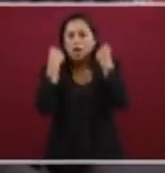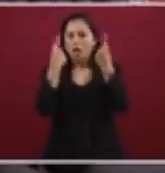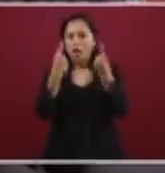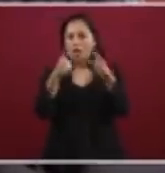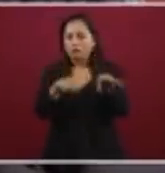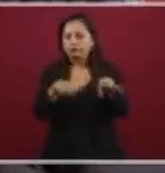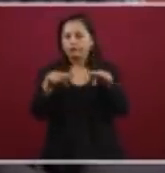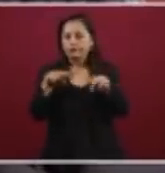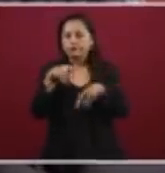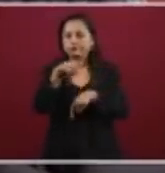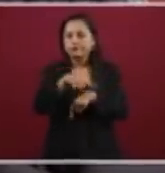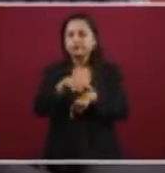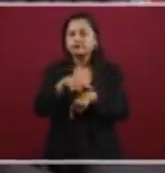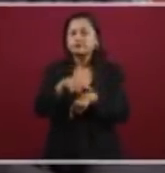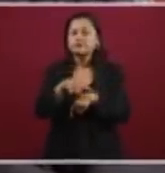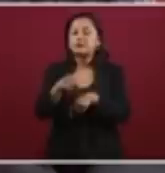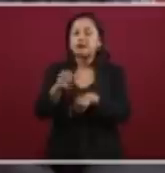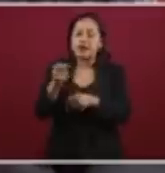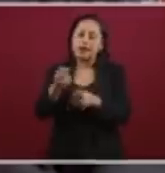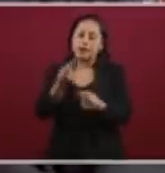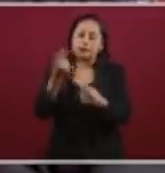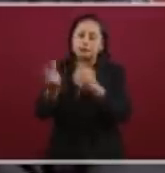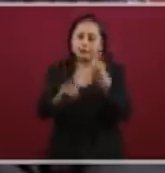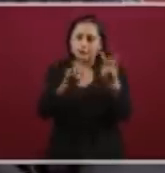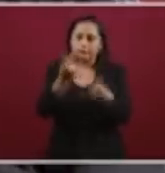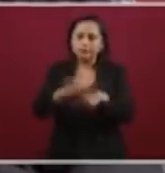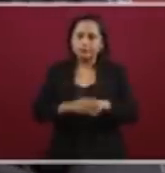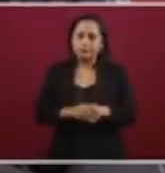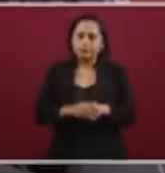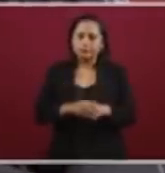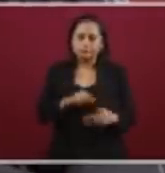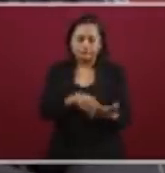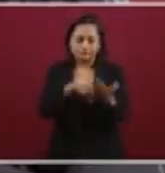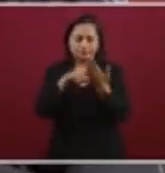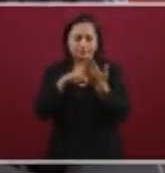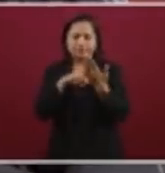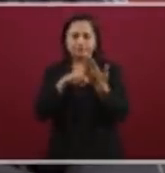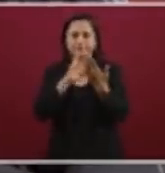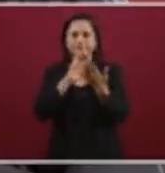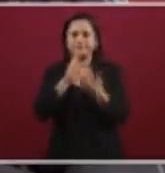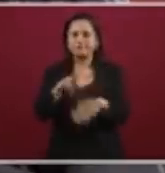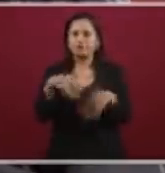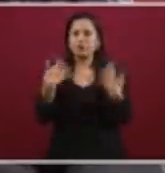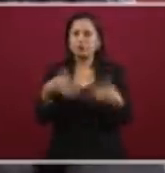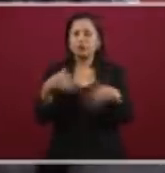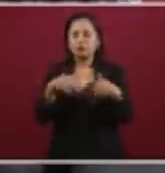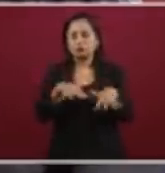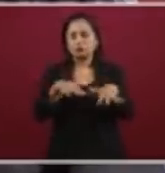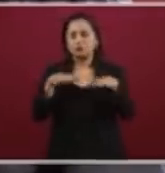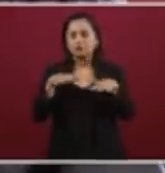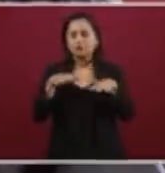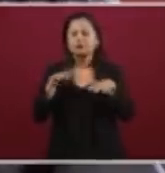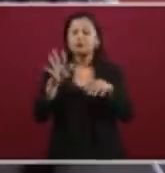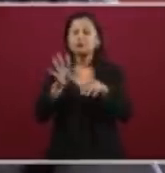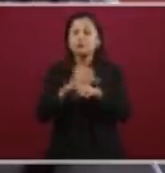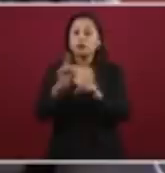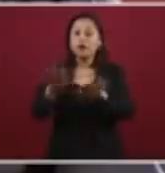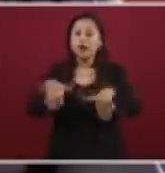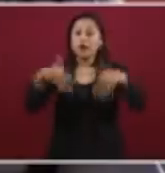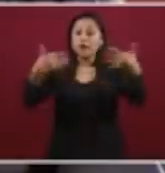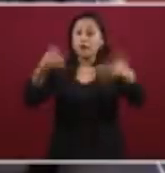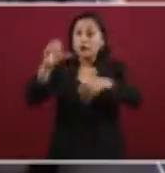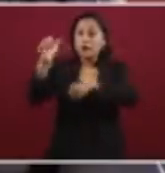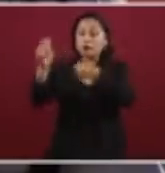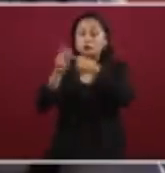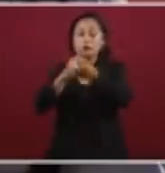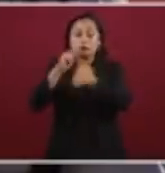encuesta por los resultados de que ya nos califican mejor